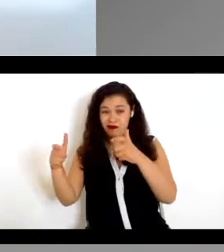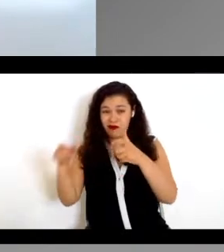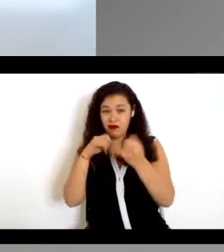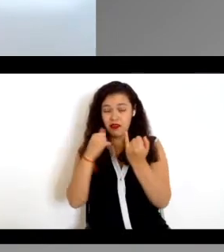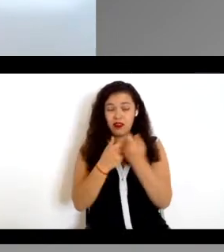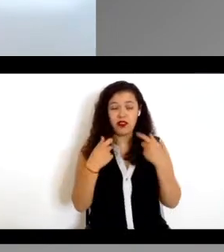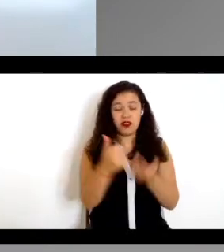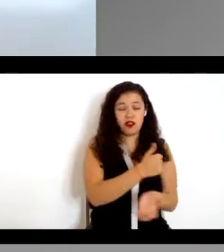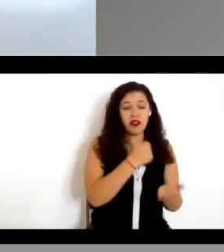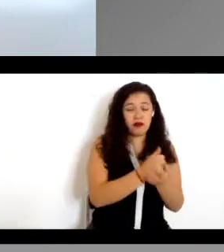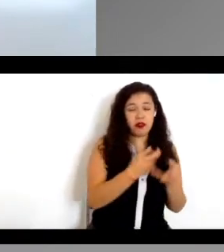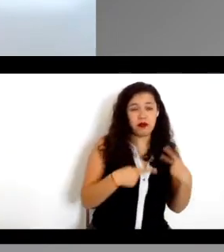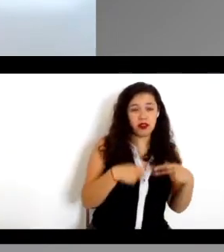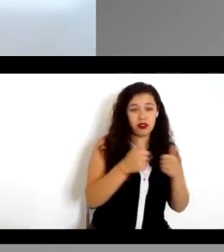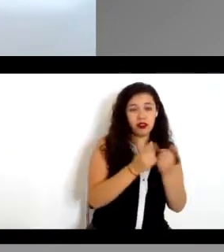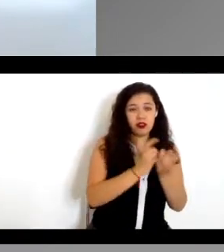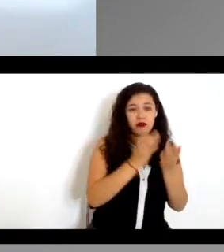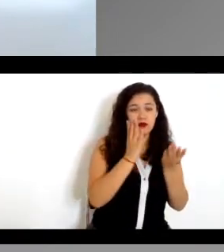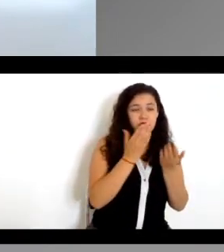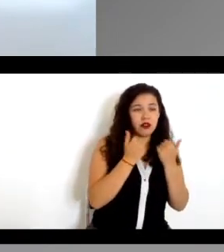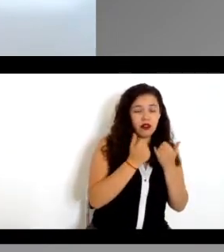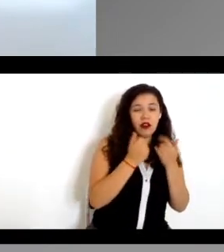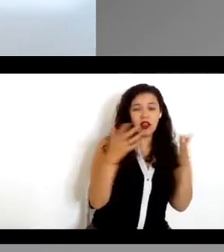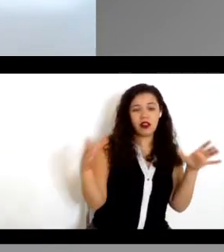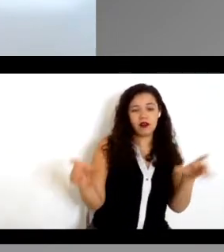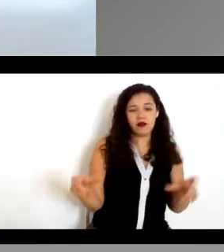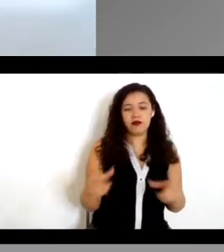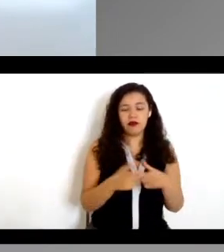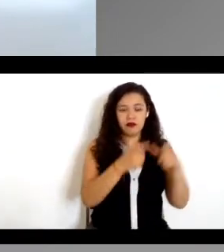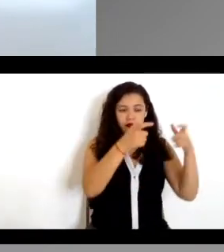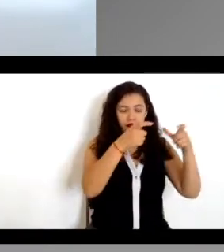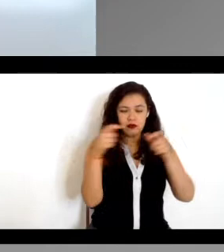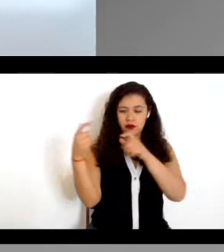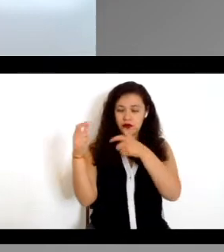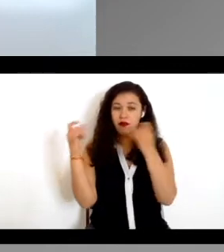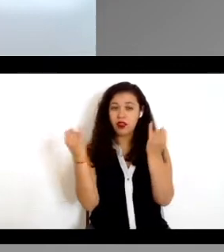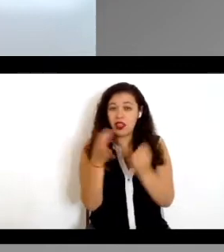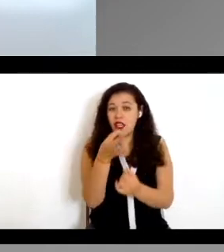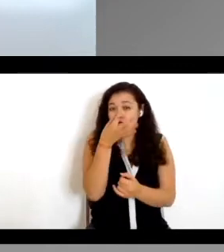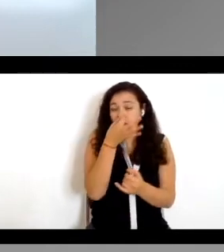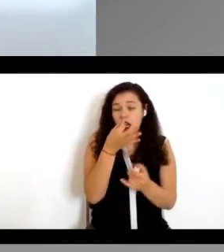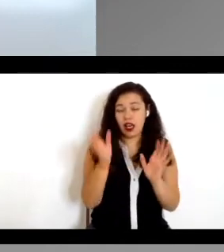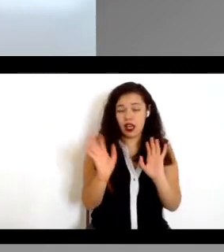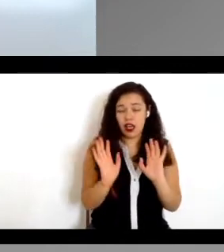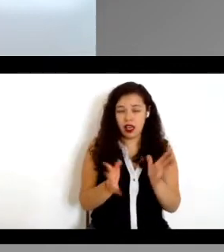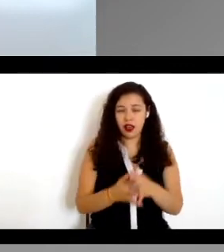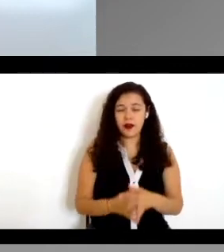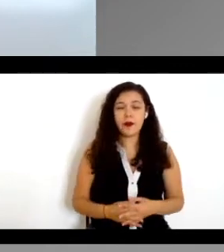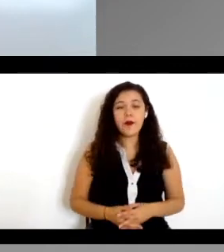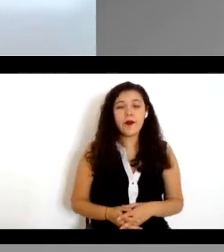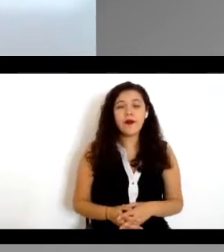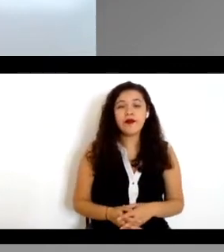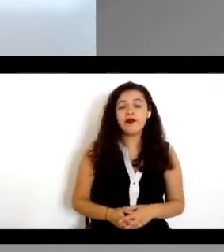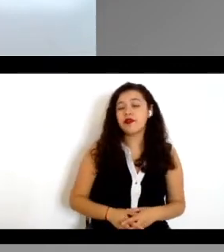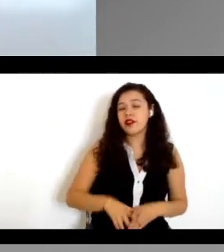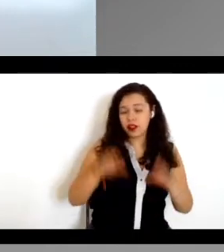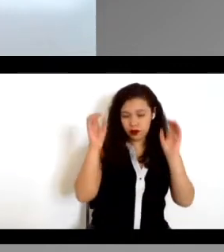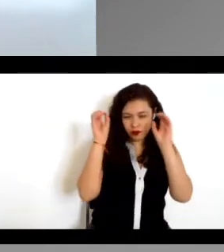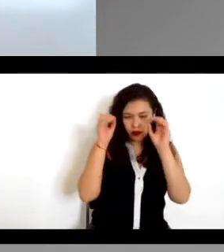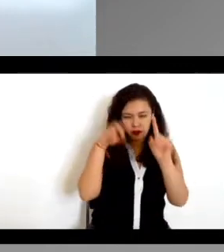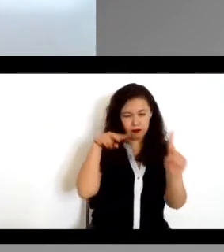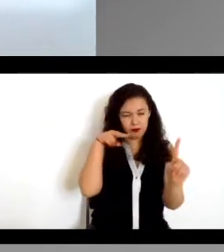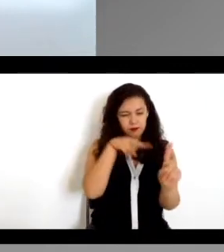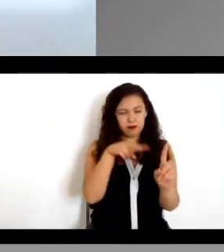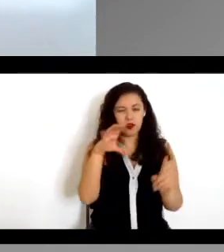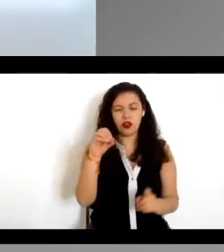México. A la vez, de acuerdo con los primeros datos que arroja el observatorio OBINDI,